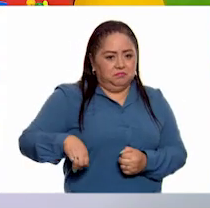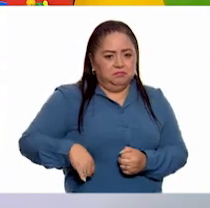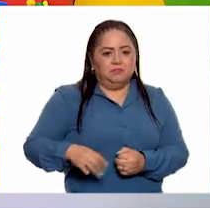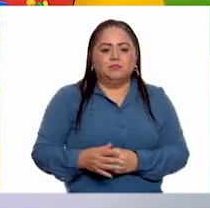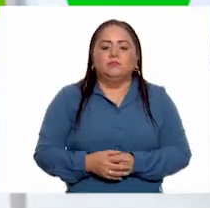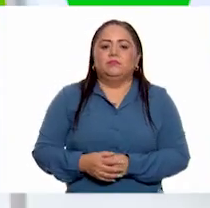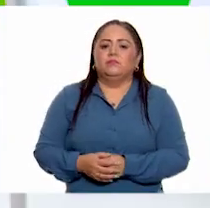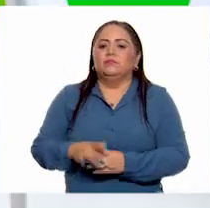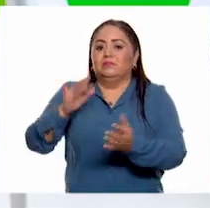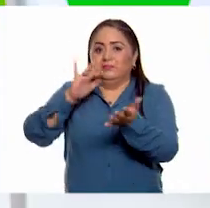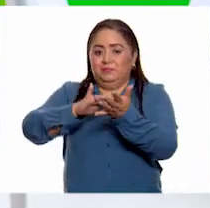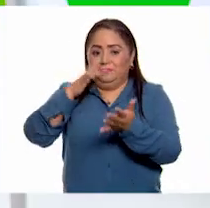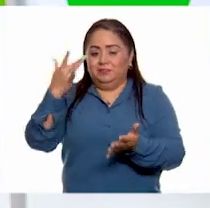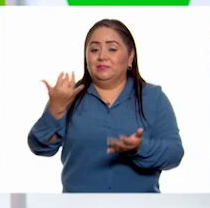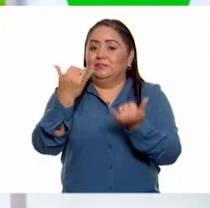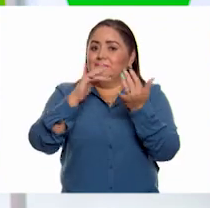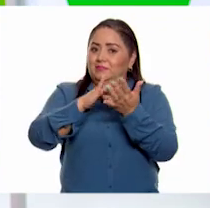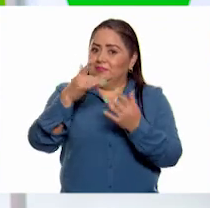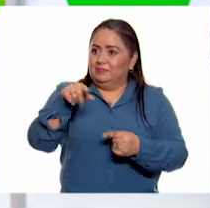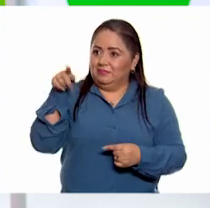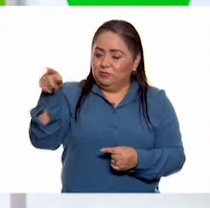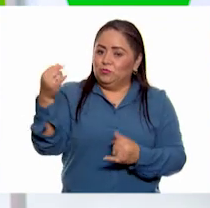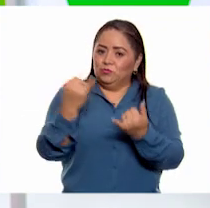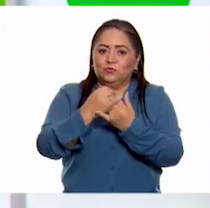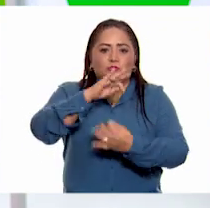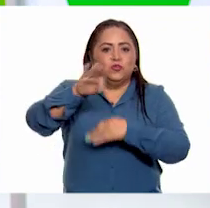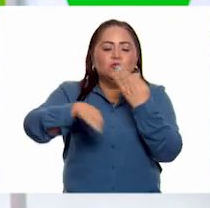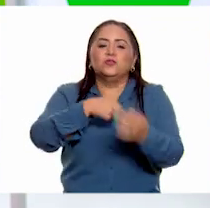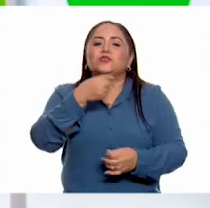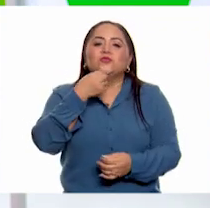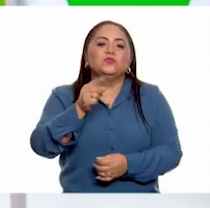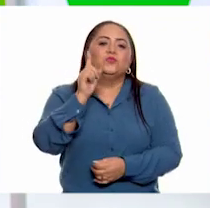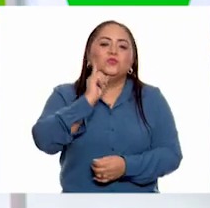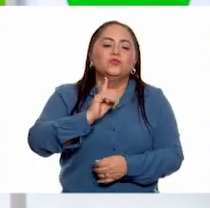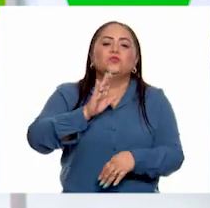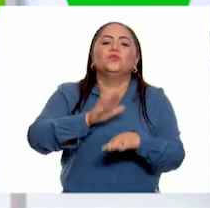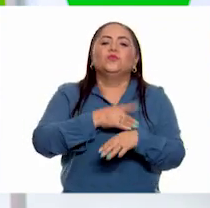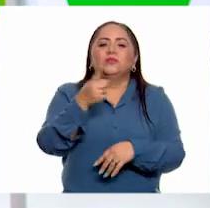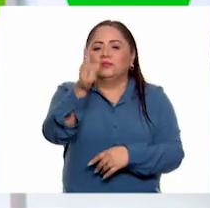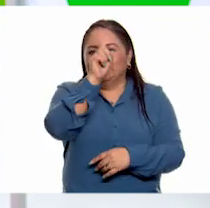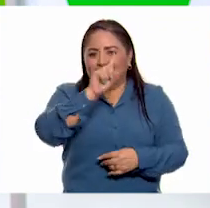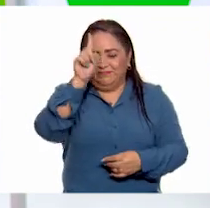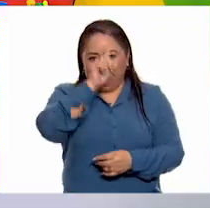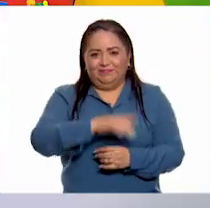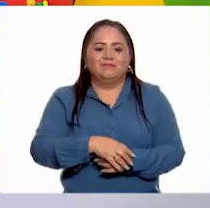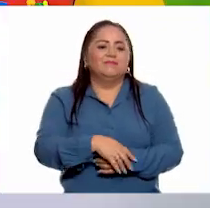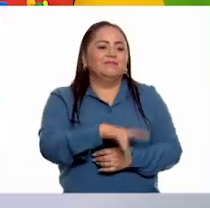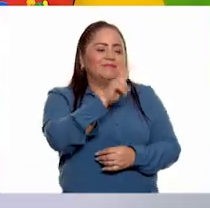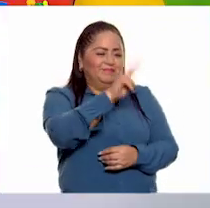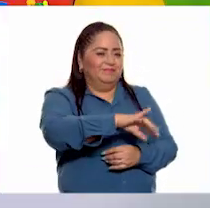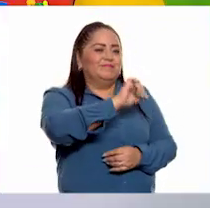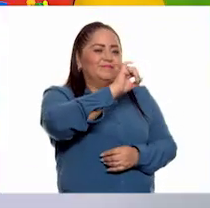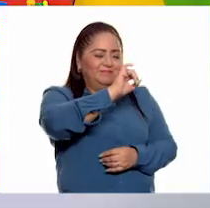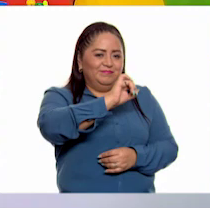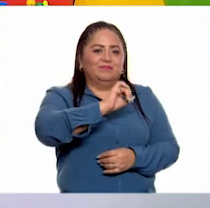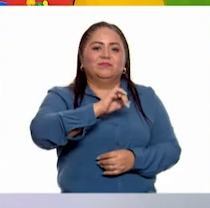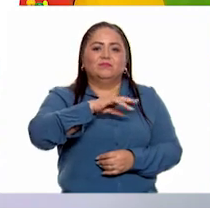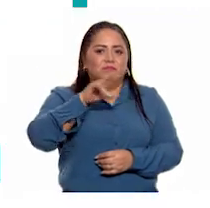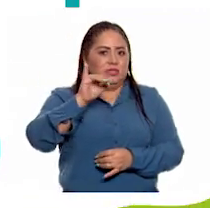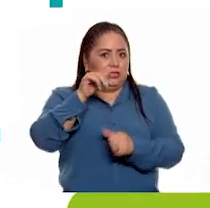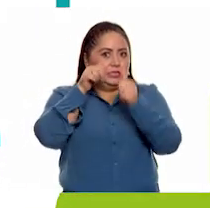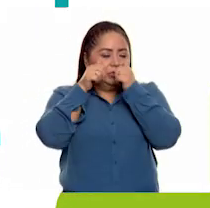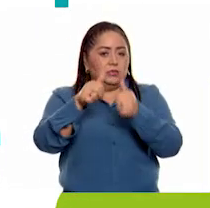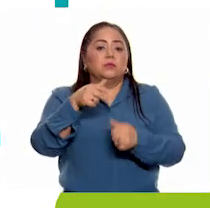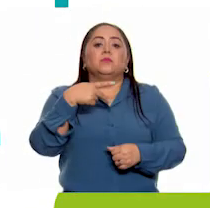interesante. Gracias, y gracias a ti, Sohar, y a todas las niñas y niños por sus consejos. ¡Sí! Los vamos a tomar en